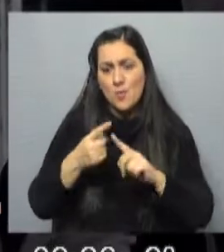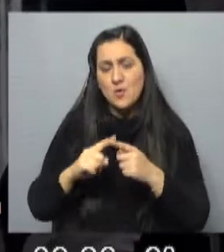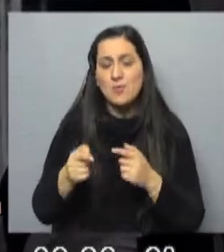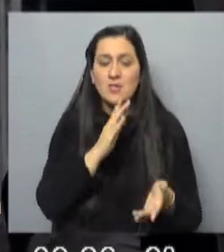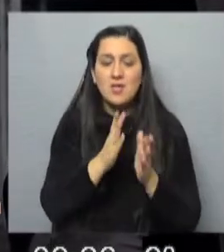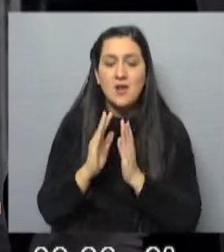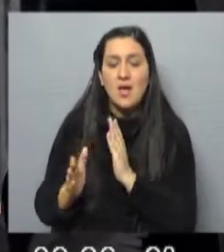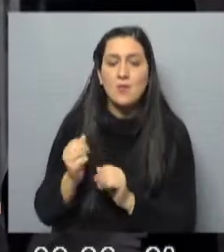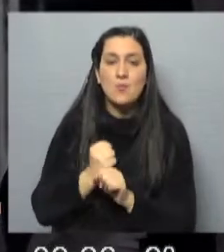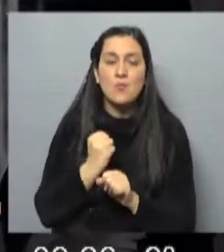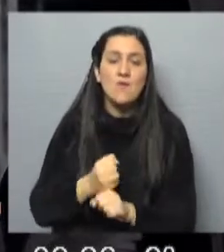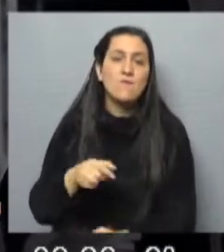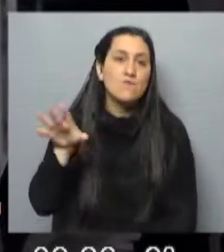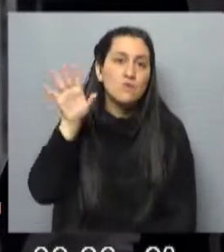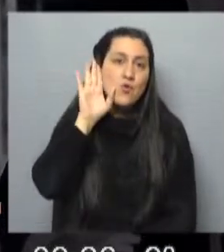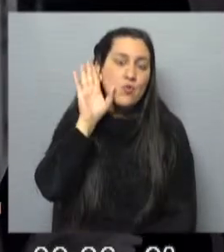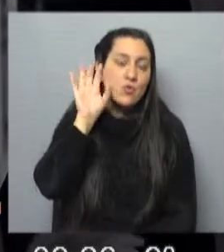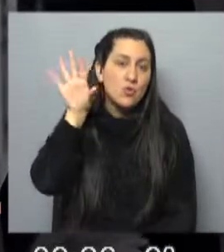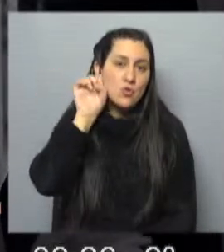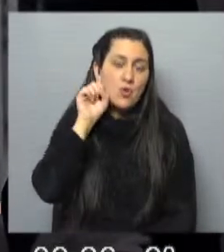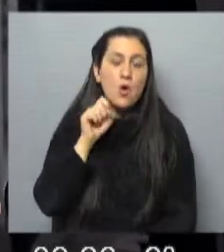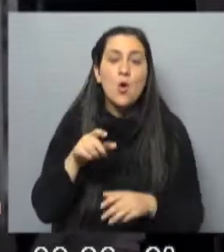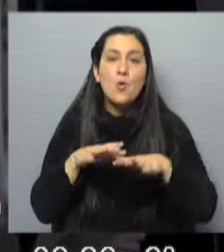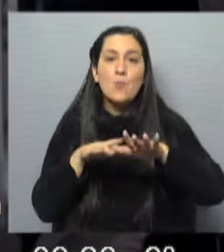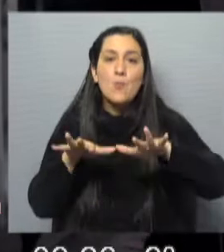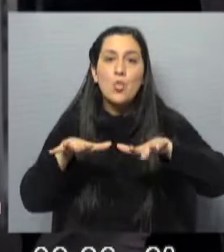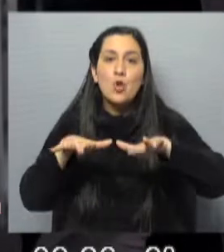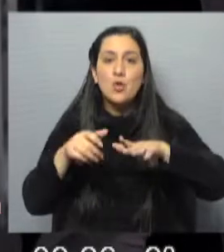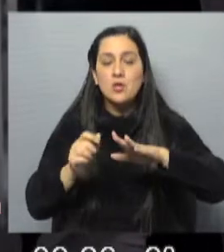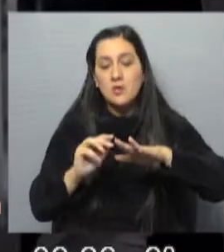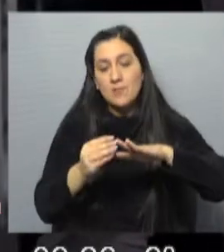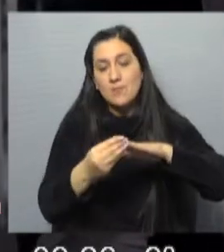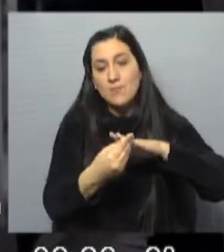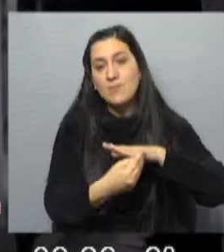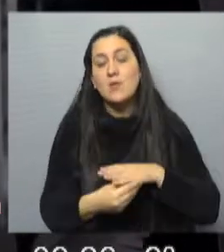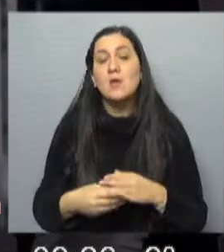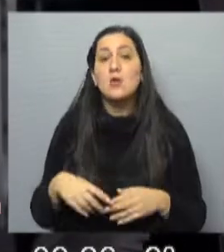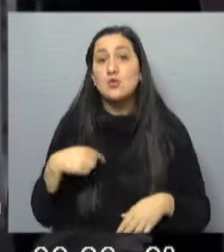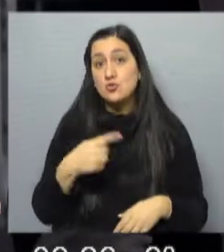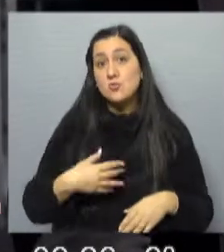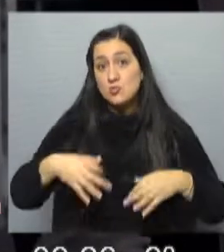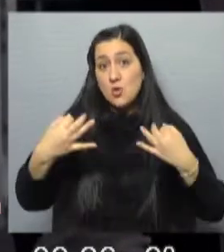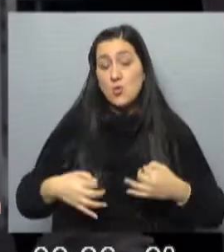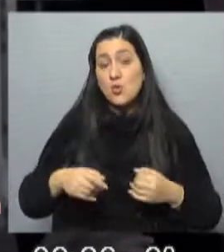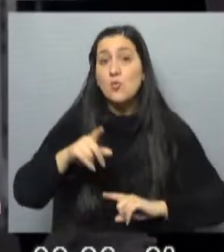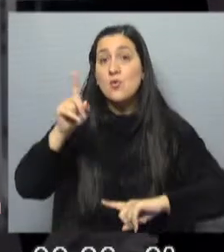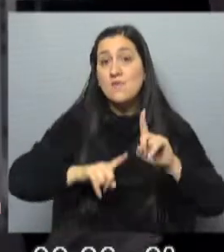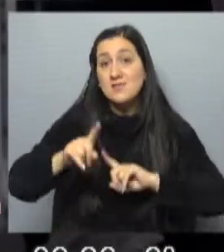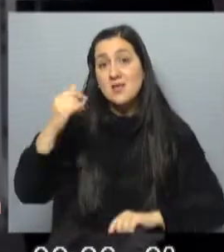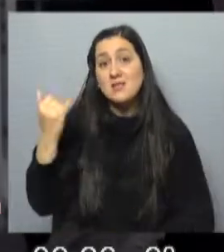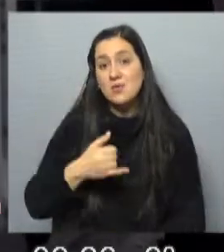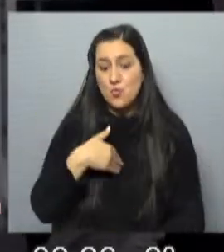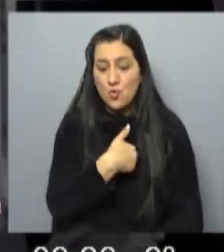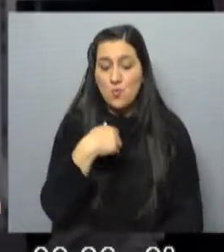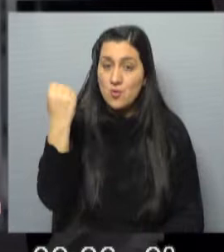terapia ocupacional, con fonoaudiología, con podología. Entonces, bueno, nosotros estamos convencidos que la universidad tiene un rol